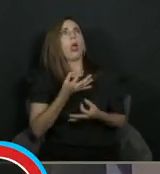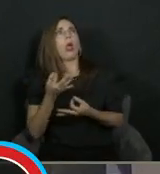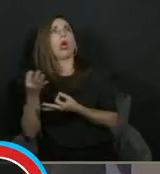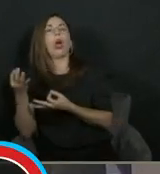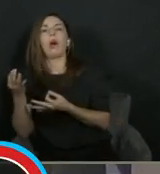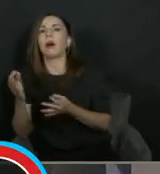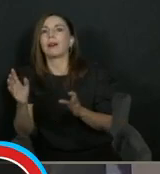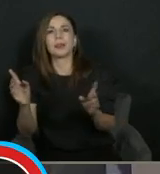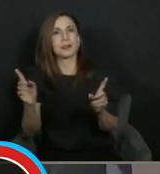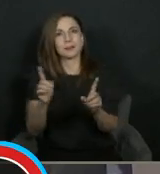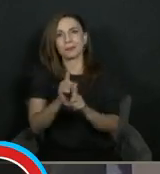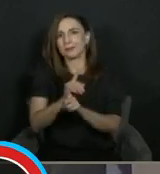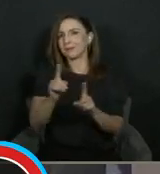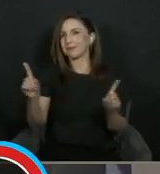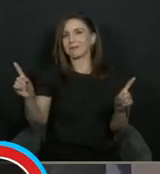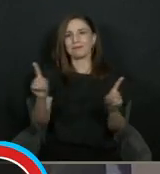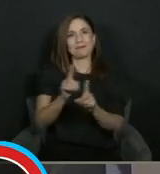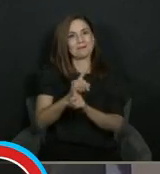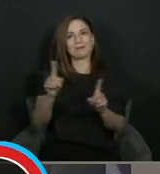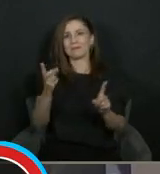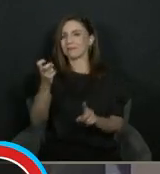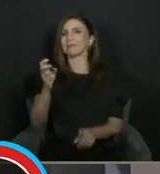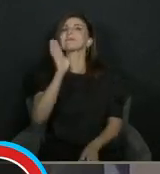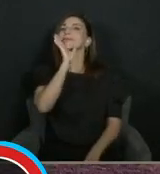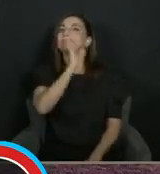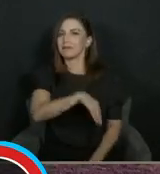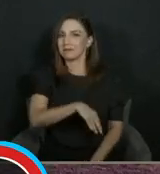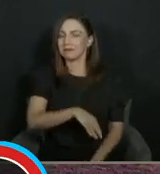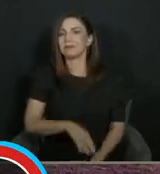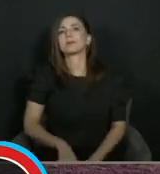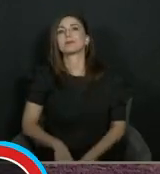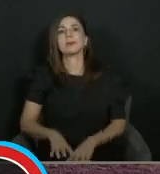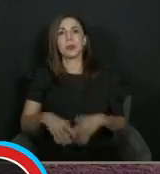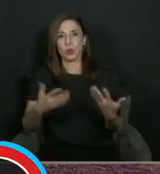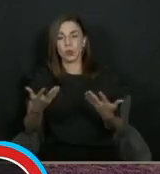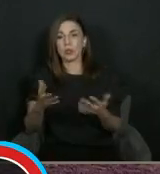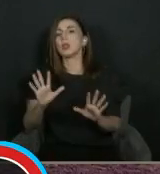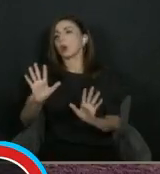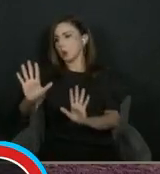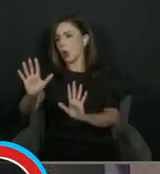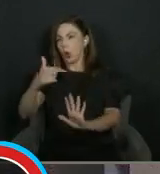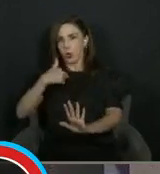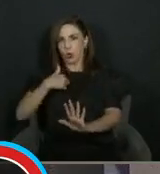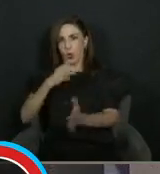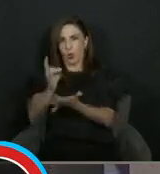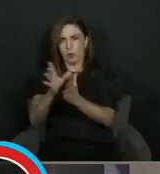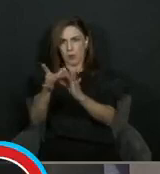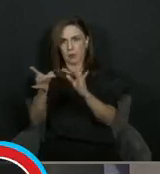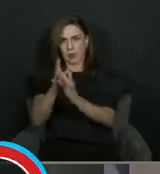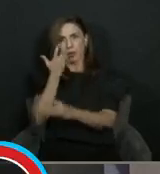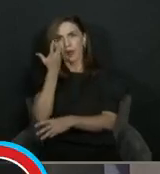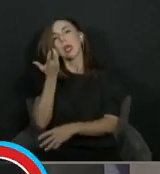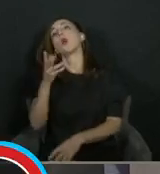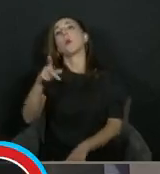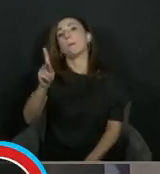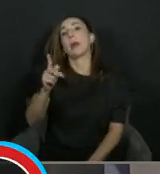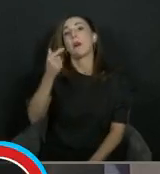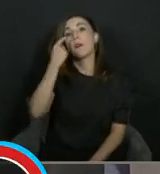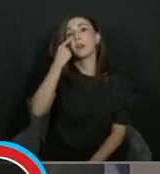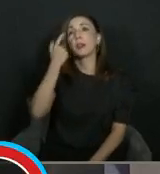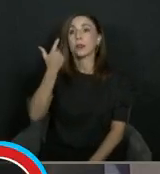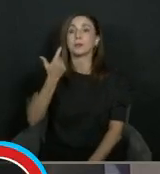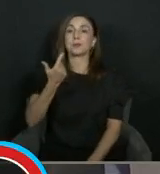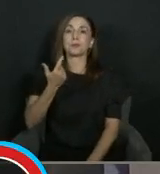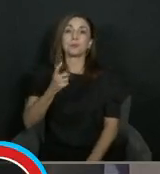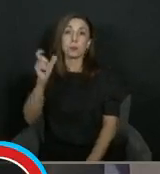años creyendo que si no te vendieron ese dulce no nada más que yo cuando cuando yo mis factores